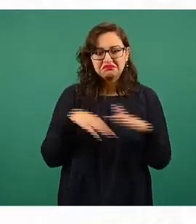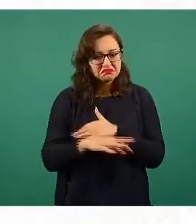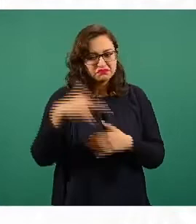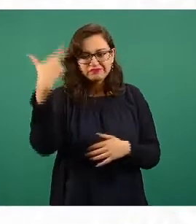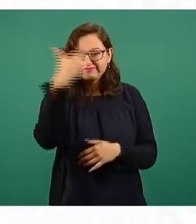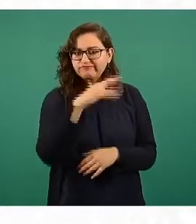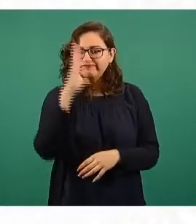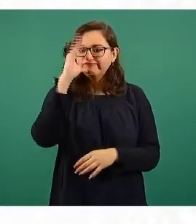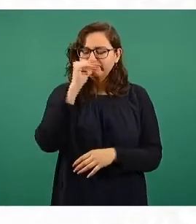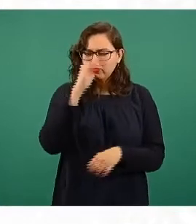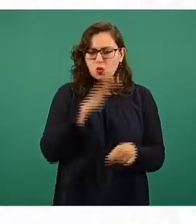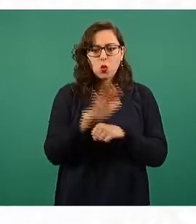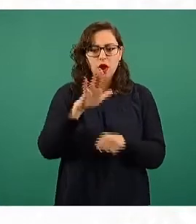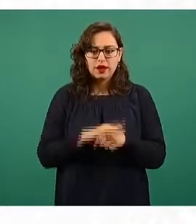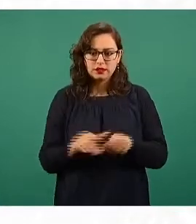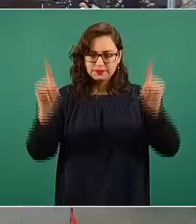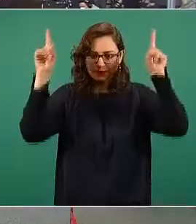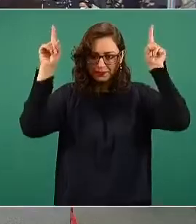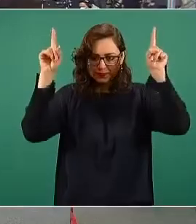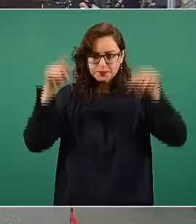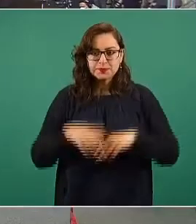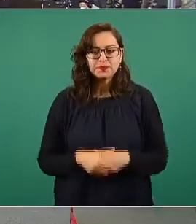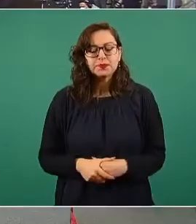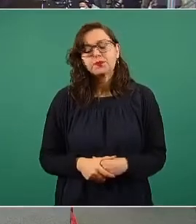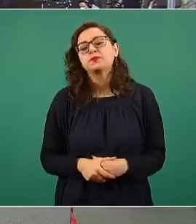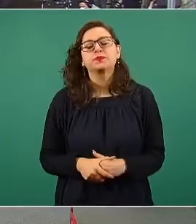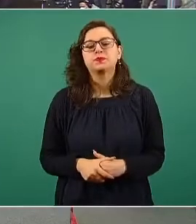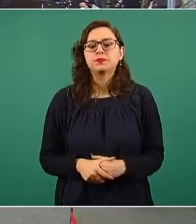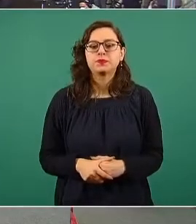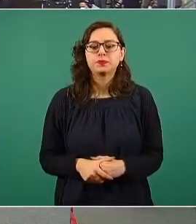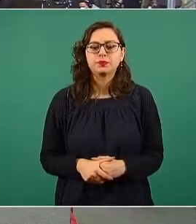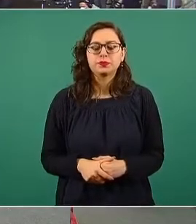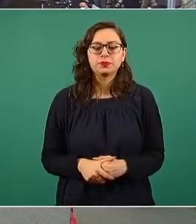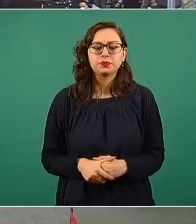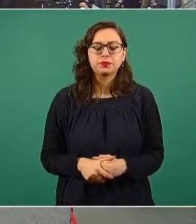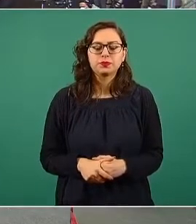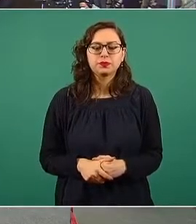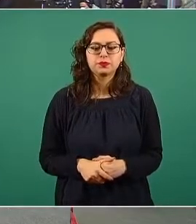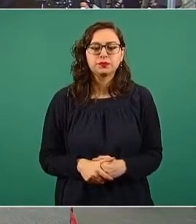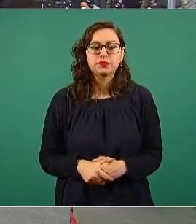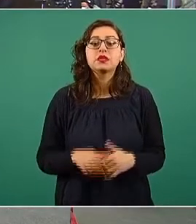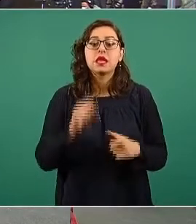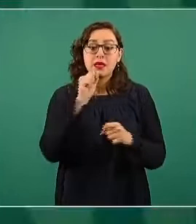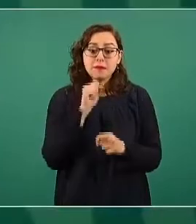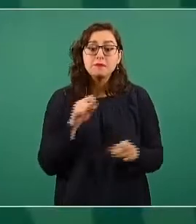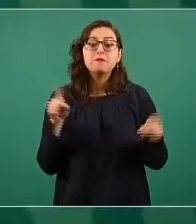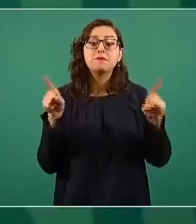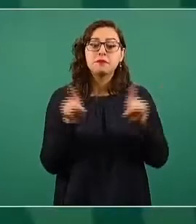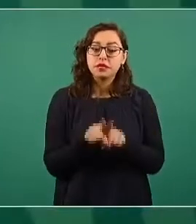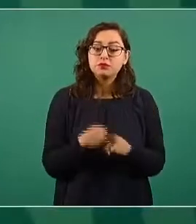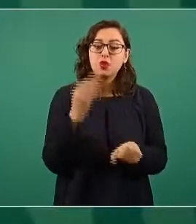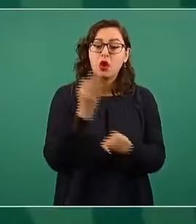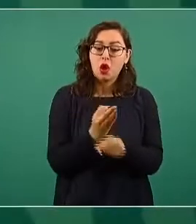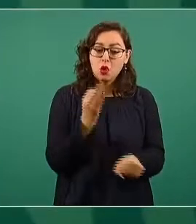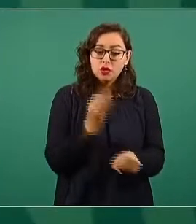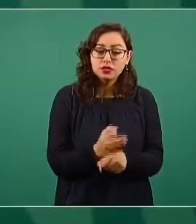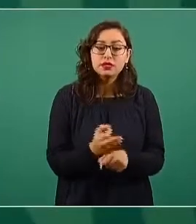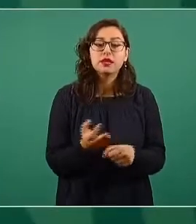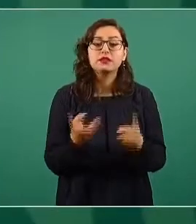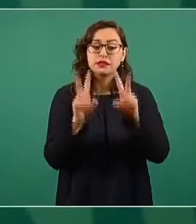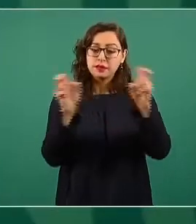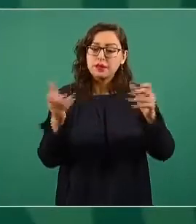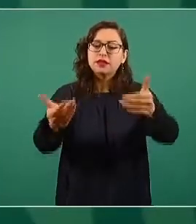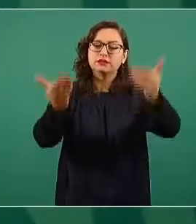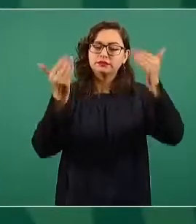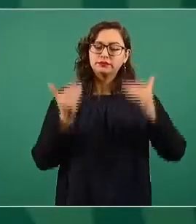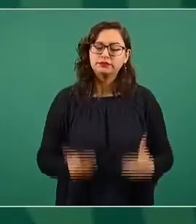También comentarles rápidamente que les seguimos pidiendo que devuelvan los tanques de oxígeno por amor a la vida.